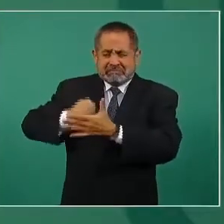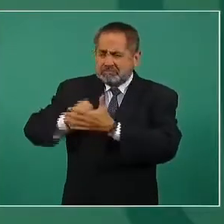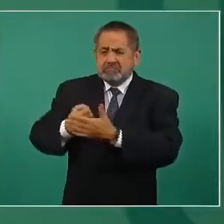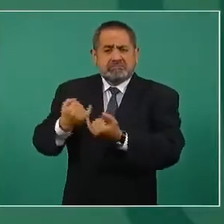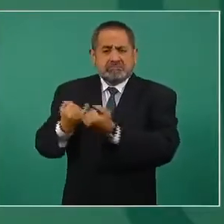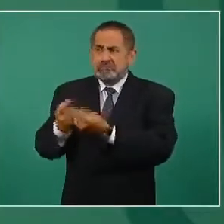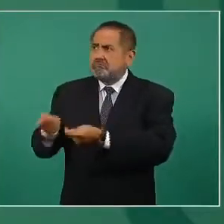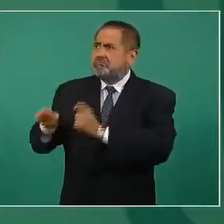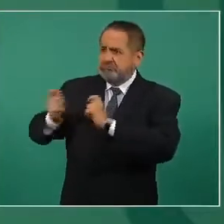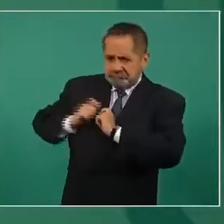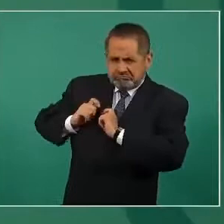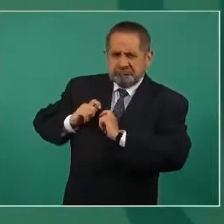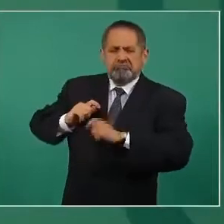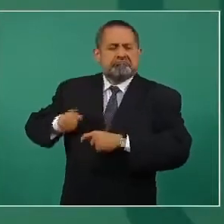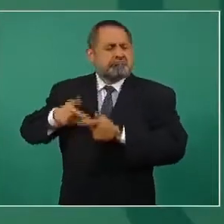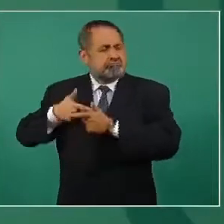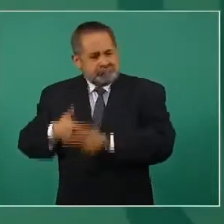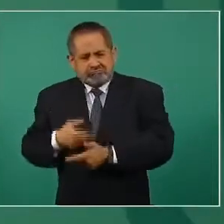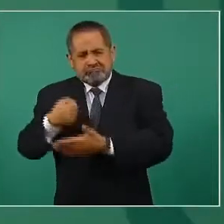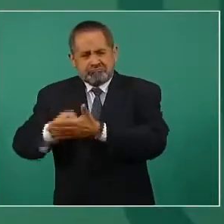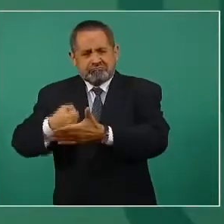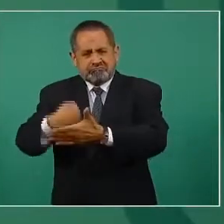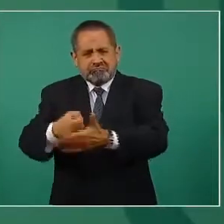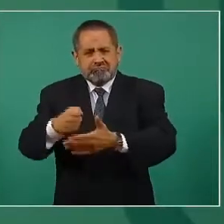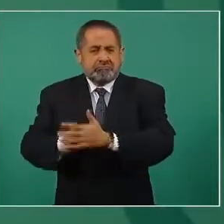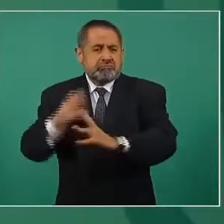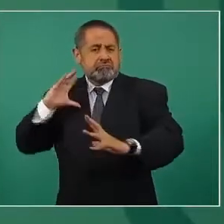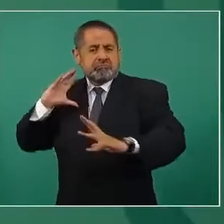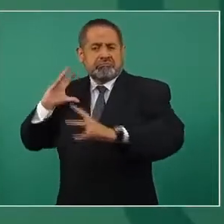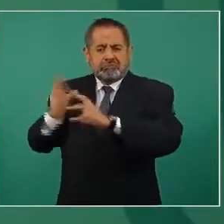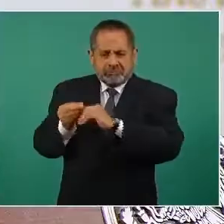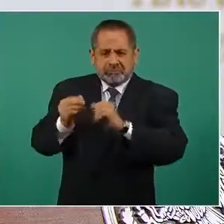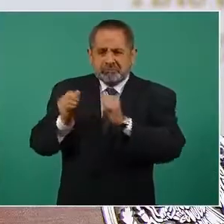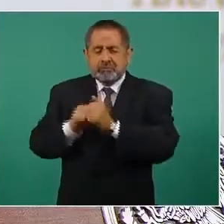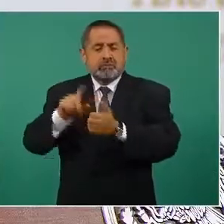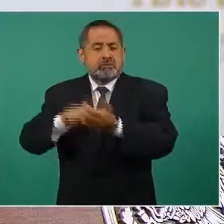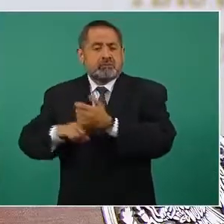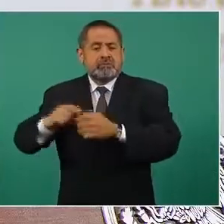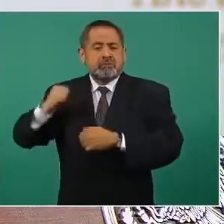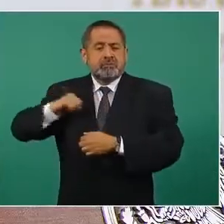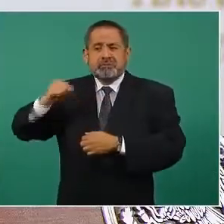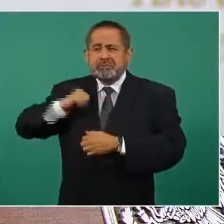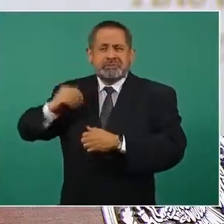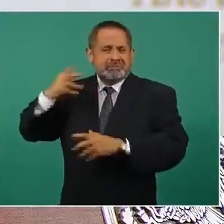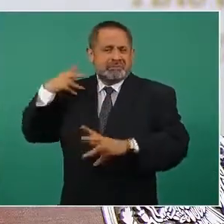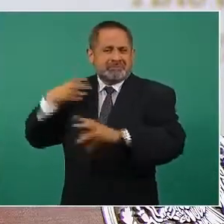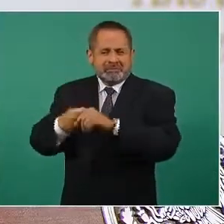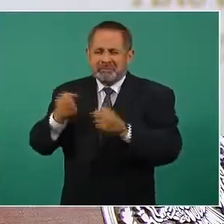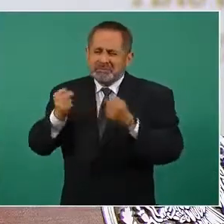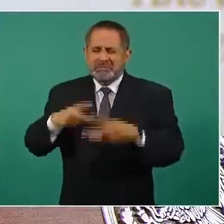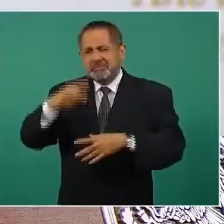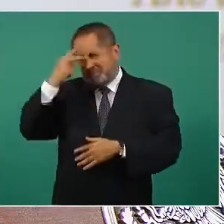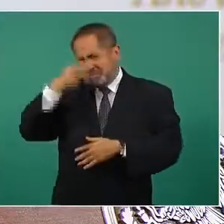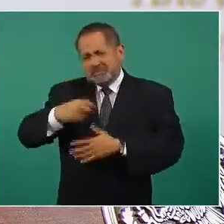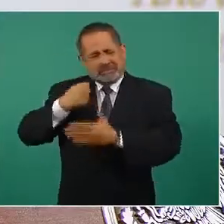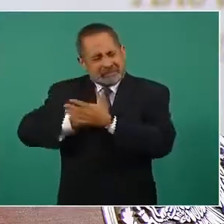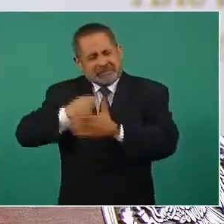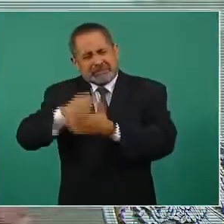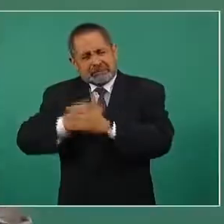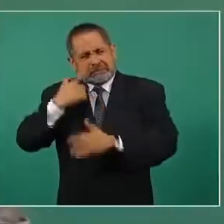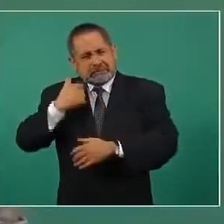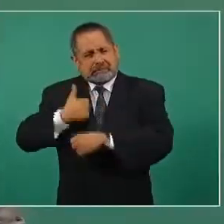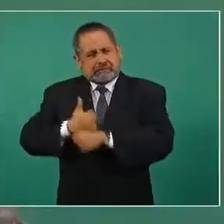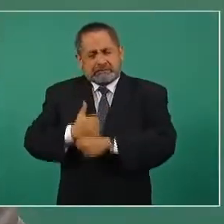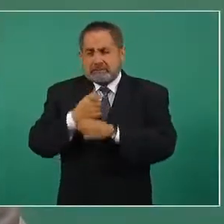que recoge las aportaciones con sacrificio de muchos mexicanos que estuvieron